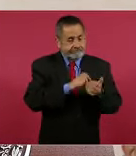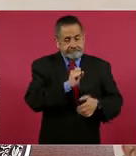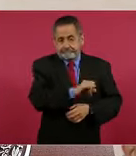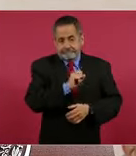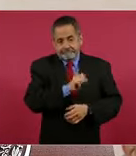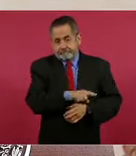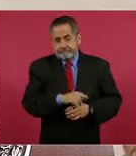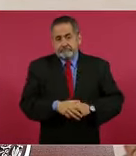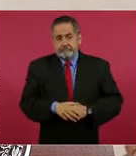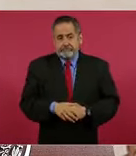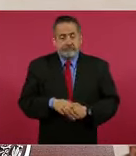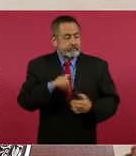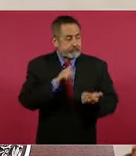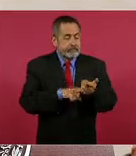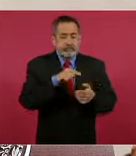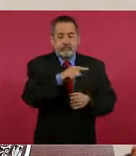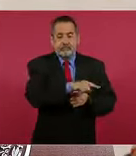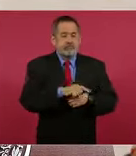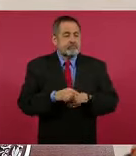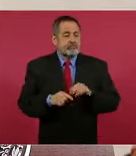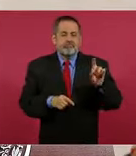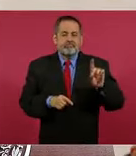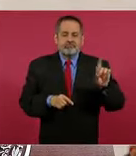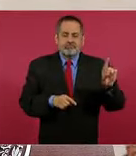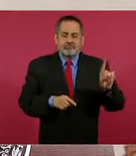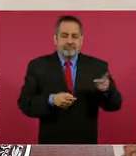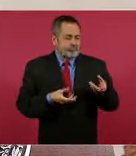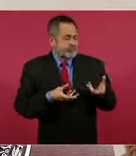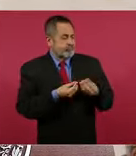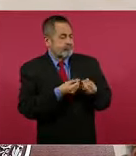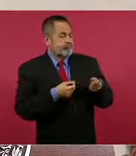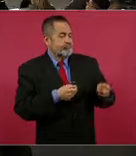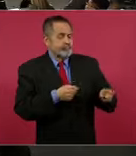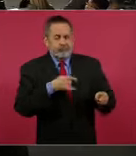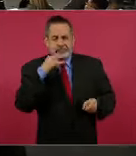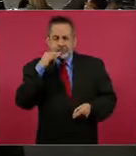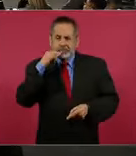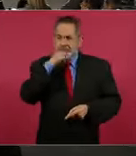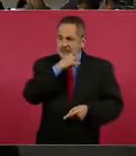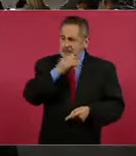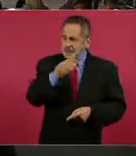La verdadera doctrina de la derecha es la hipocresía.